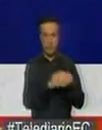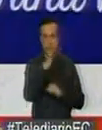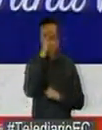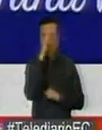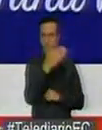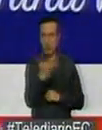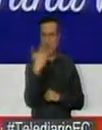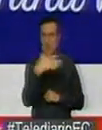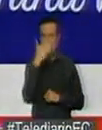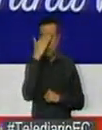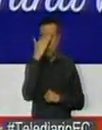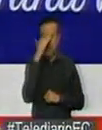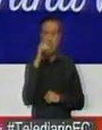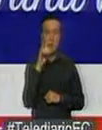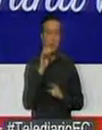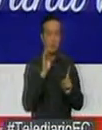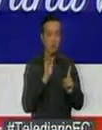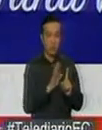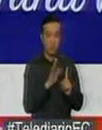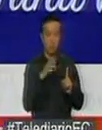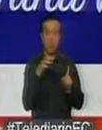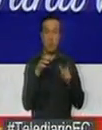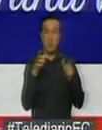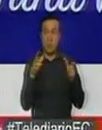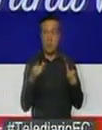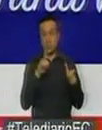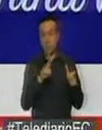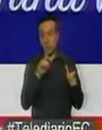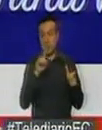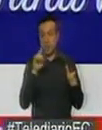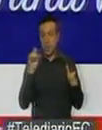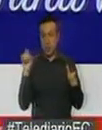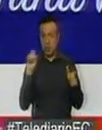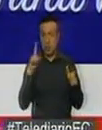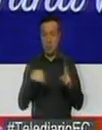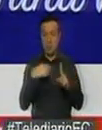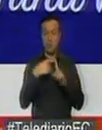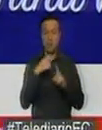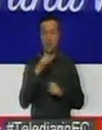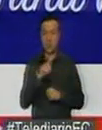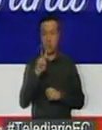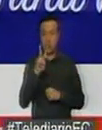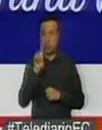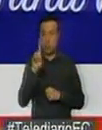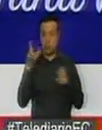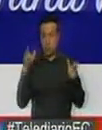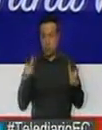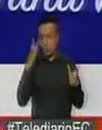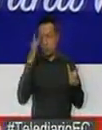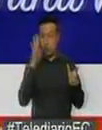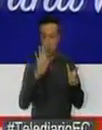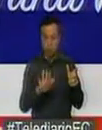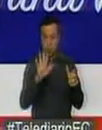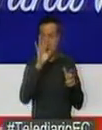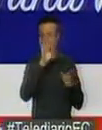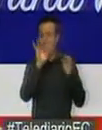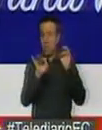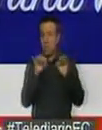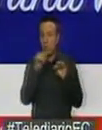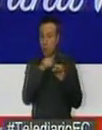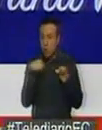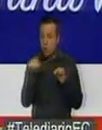conocimiento. El número de contactos se han incrementado de 100 a 121, y esto es entendible, porque al haber nuevos casos positivos, lógicamente también